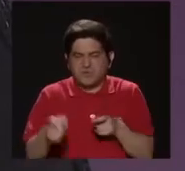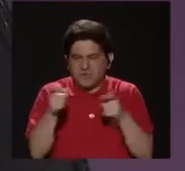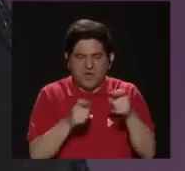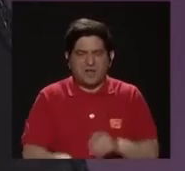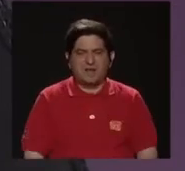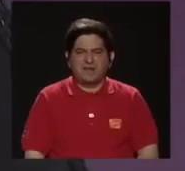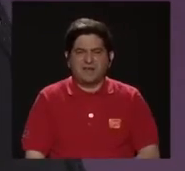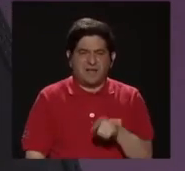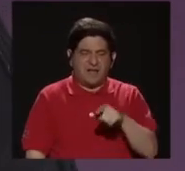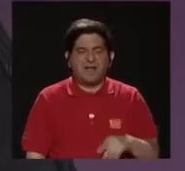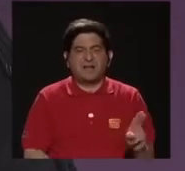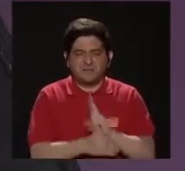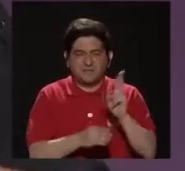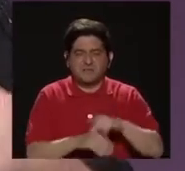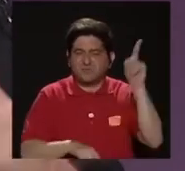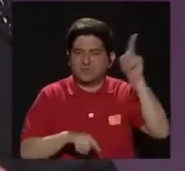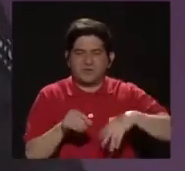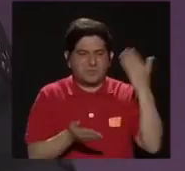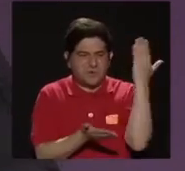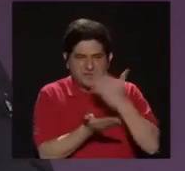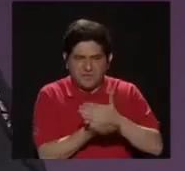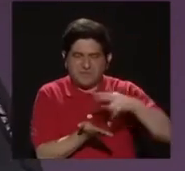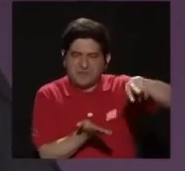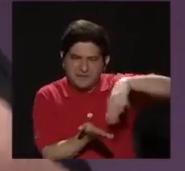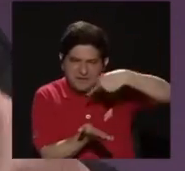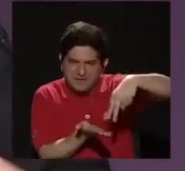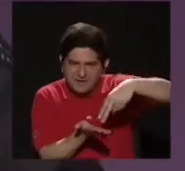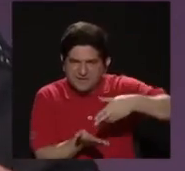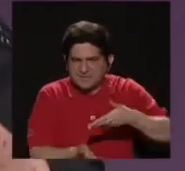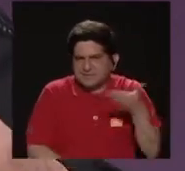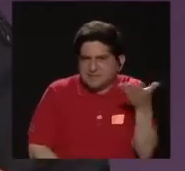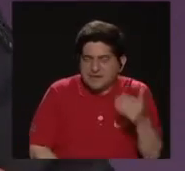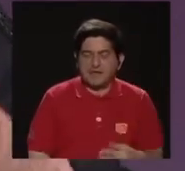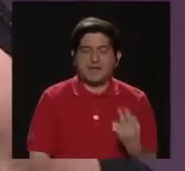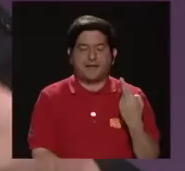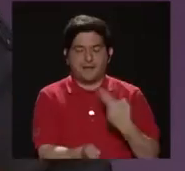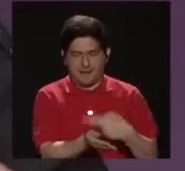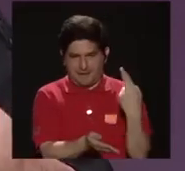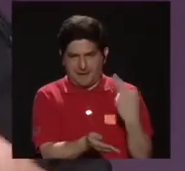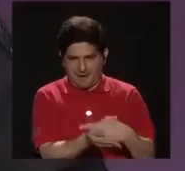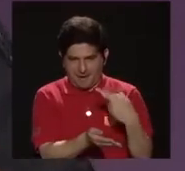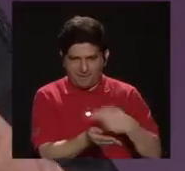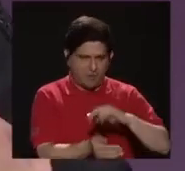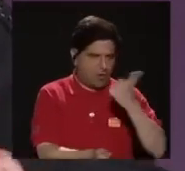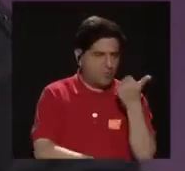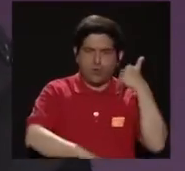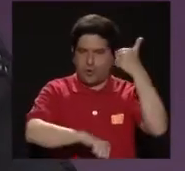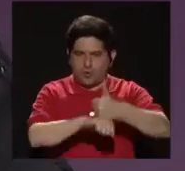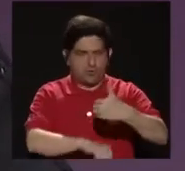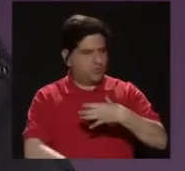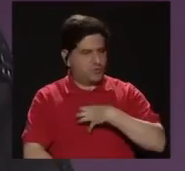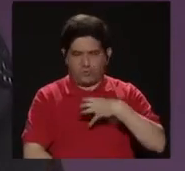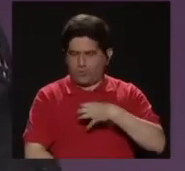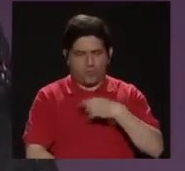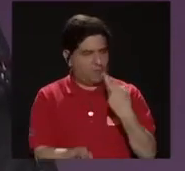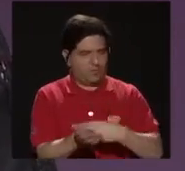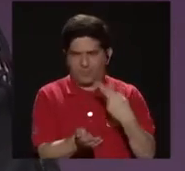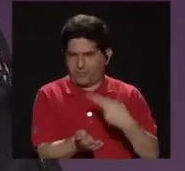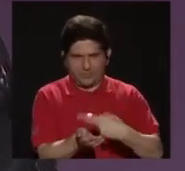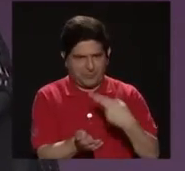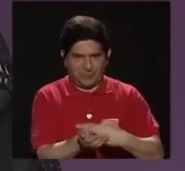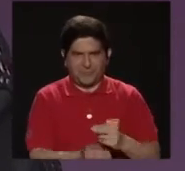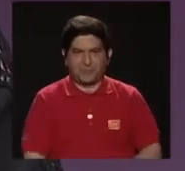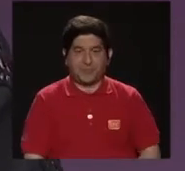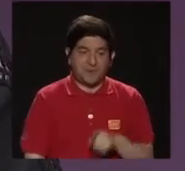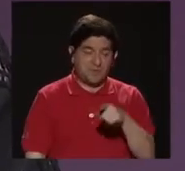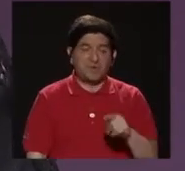dejar de bailar nunca más. ¿De bailar qué? De bailar al ritmo que le tocan y no a su propio ritmo. Porque para